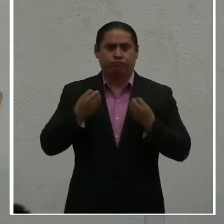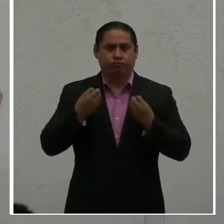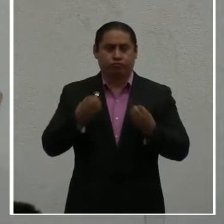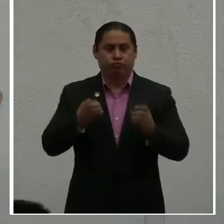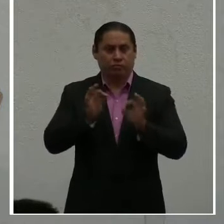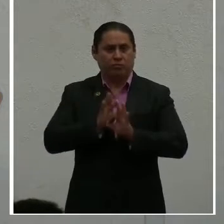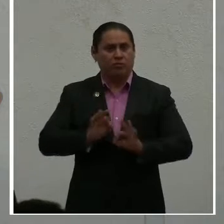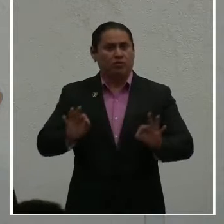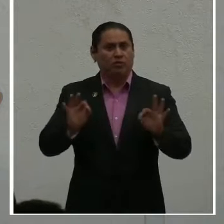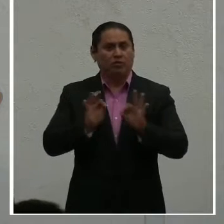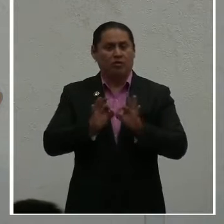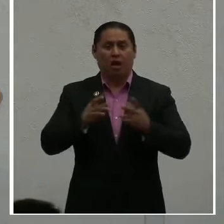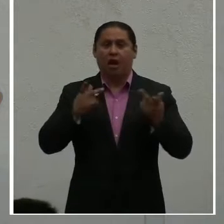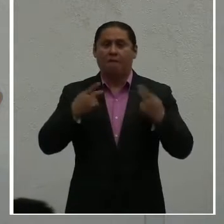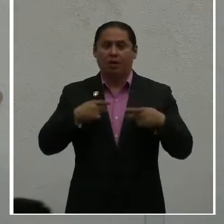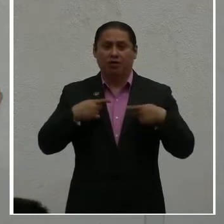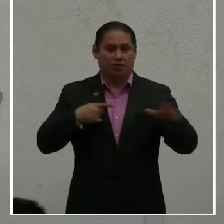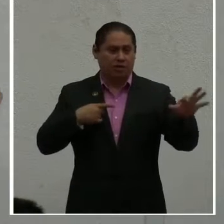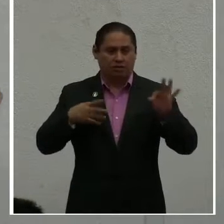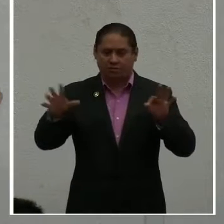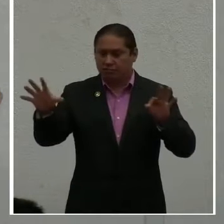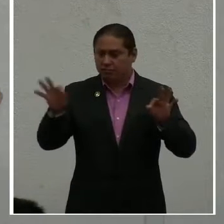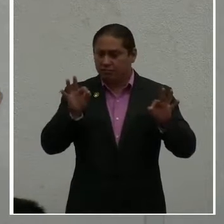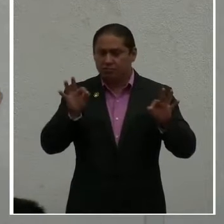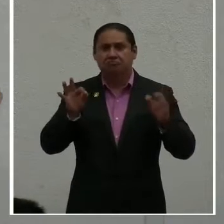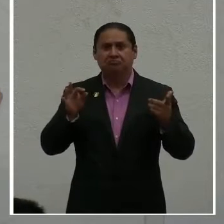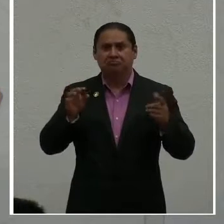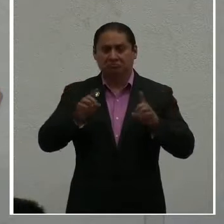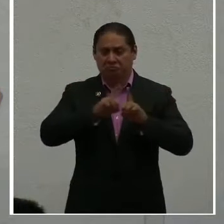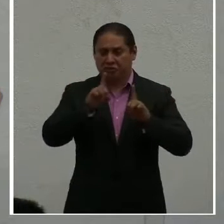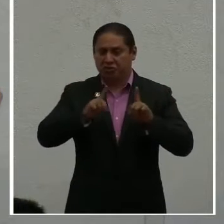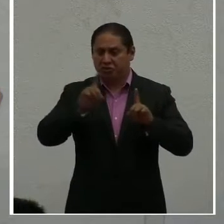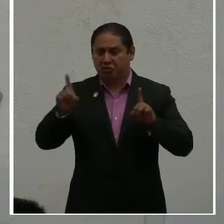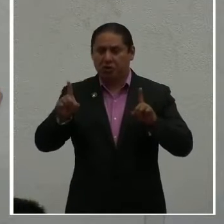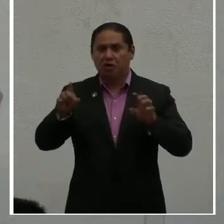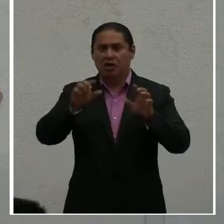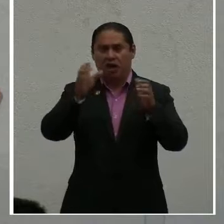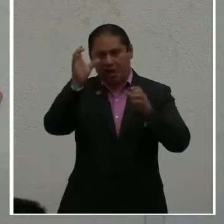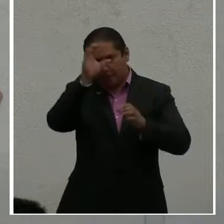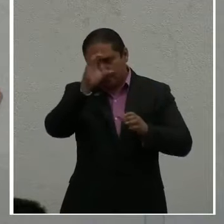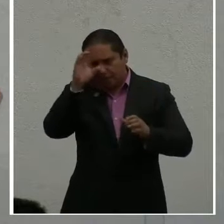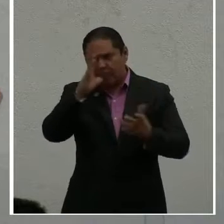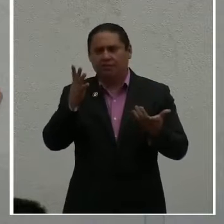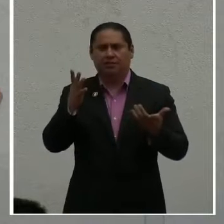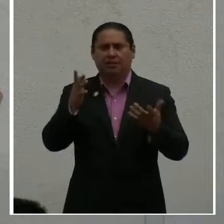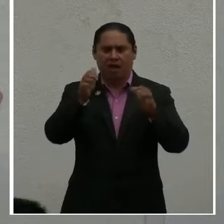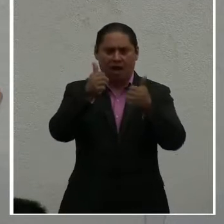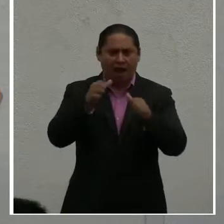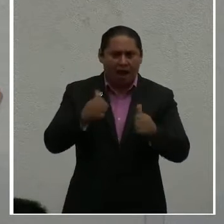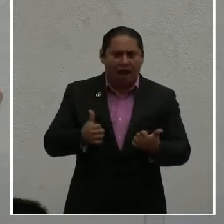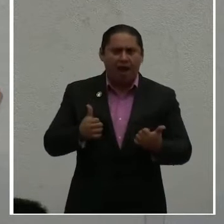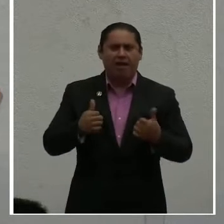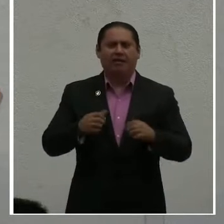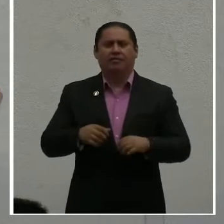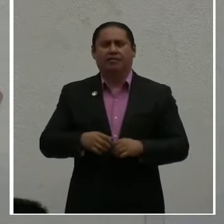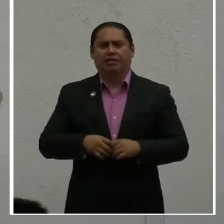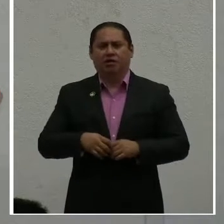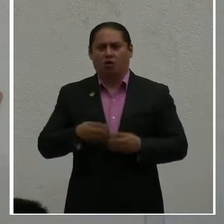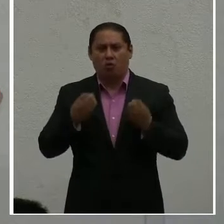personas destacadas en el desarrollo de la ciencia, el arte o la virtud en grado